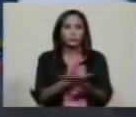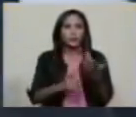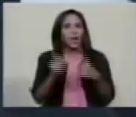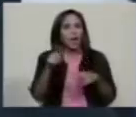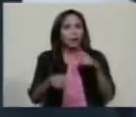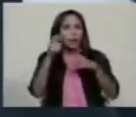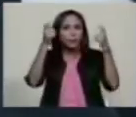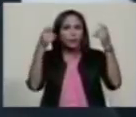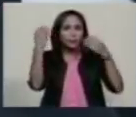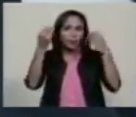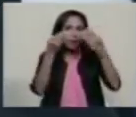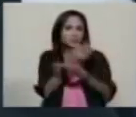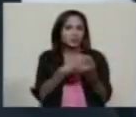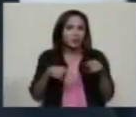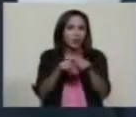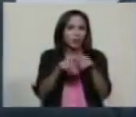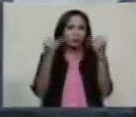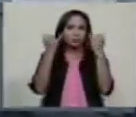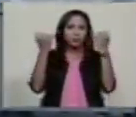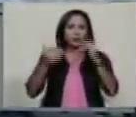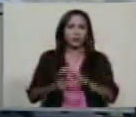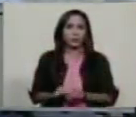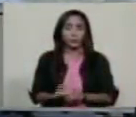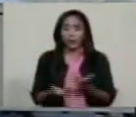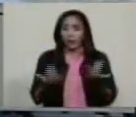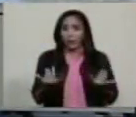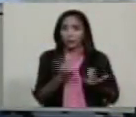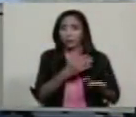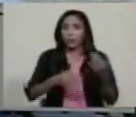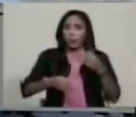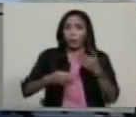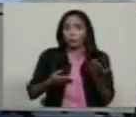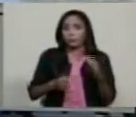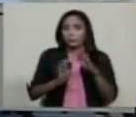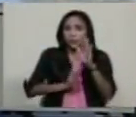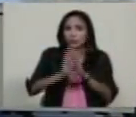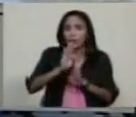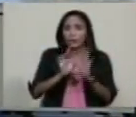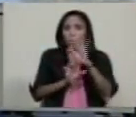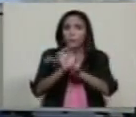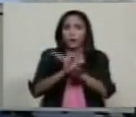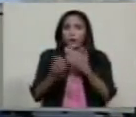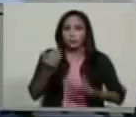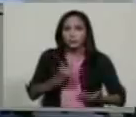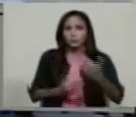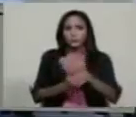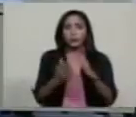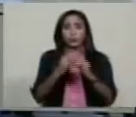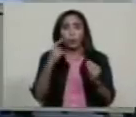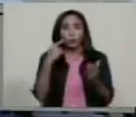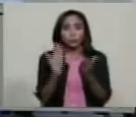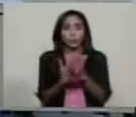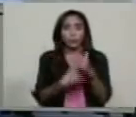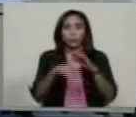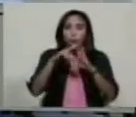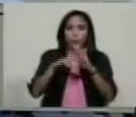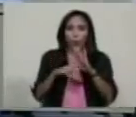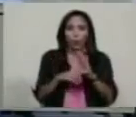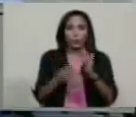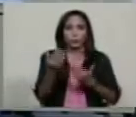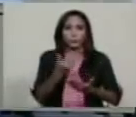dogmas, y el mundo está en plena construcción. Hay que construirlo en base a principios,